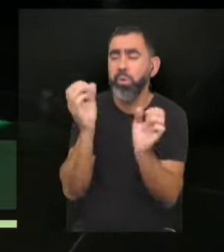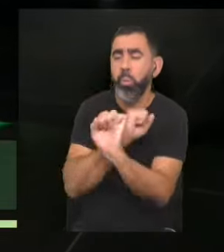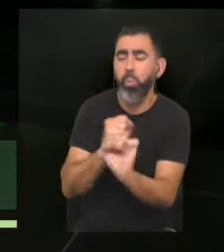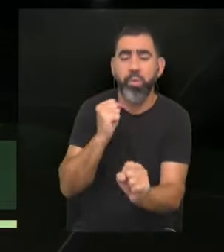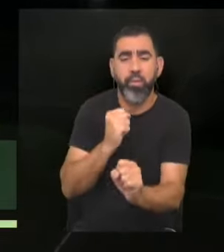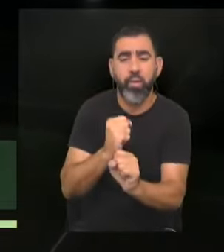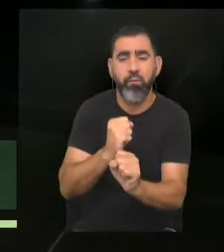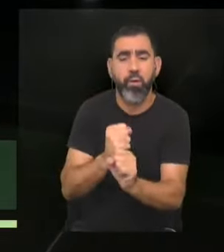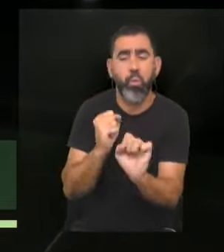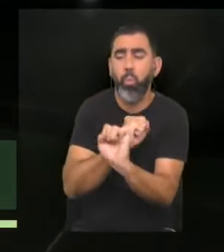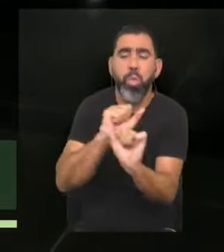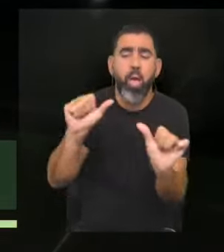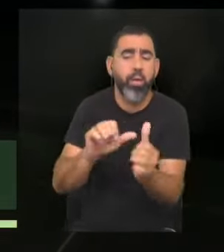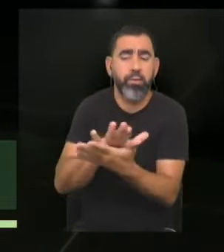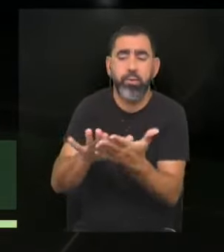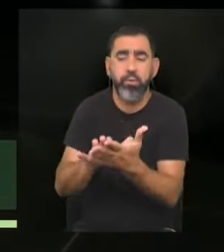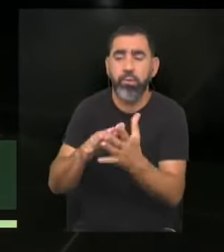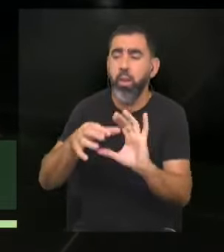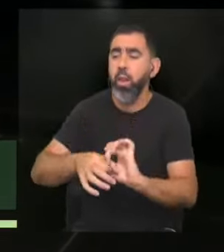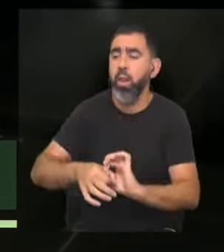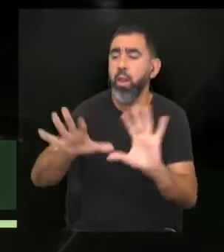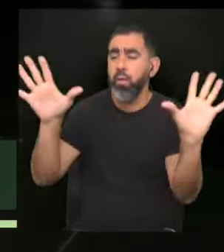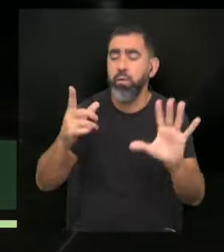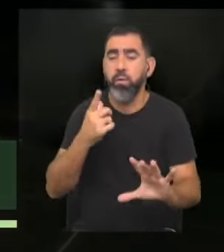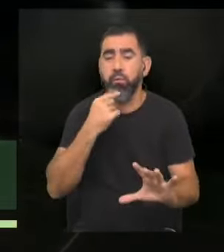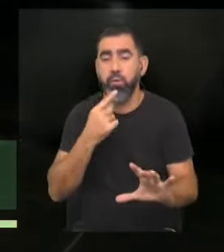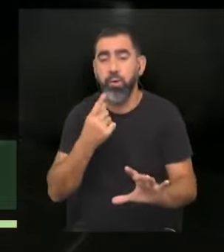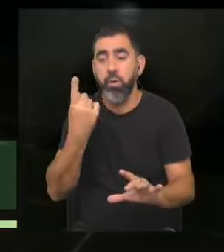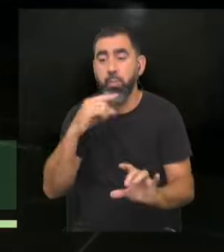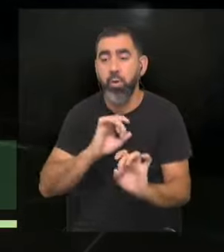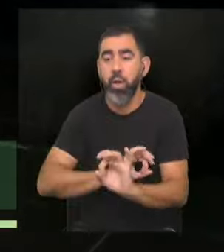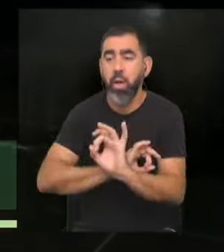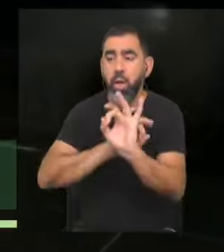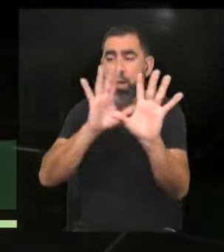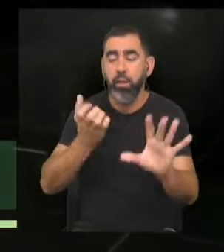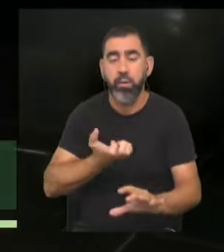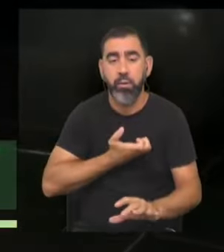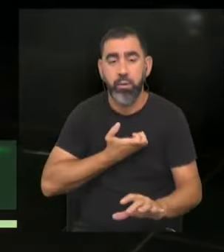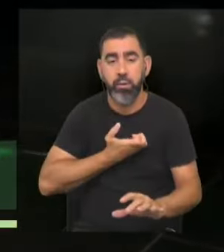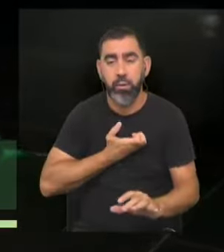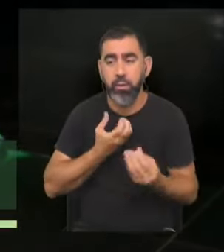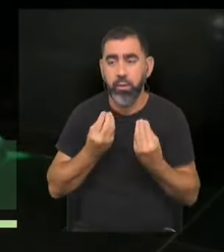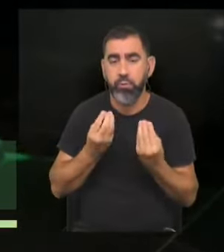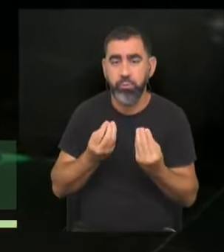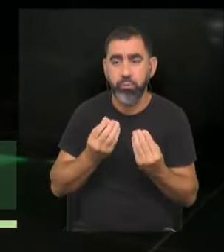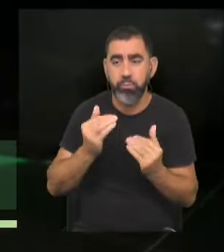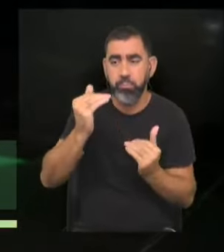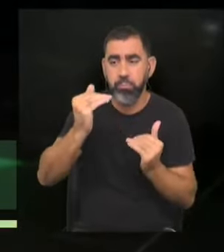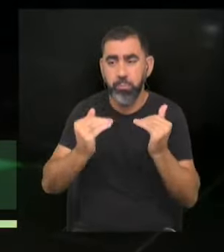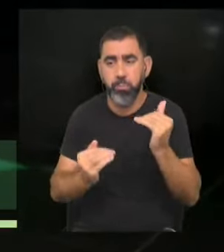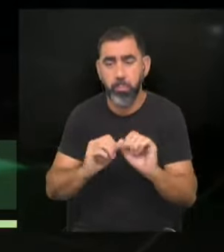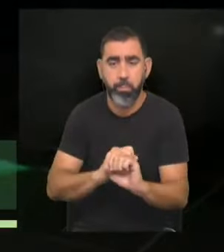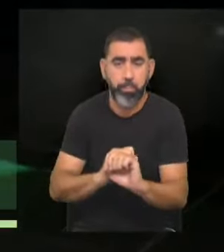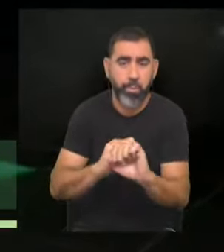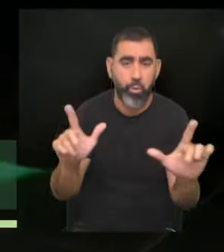policía no puede hacer nada porque tiene bueno se le desató las manos y el nivel declaración de homicidio bajó